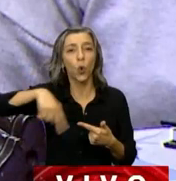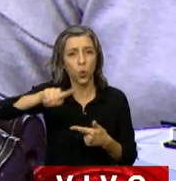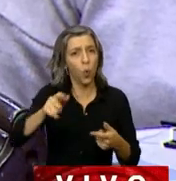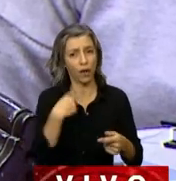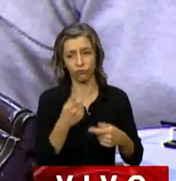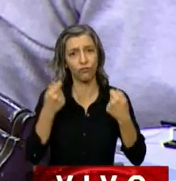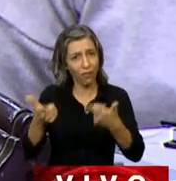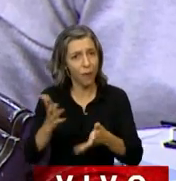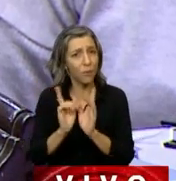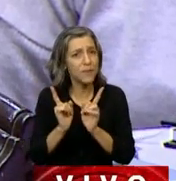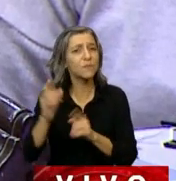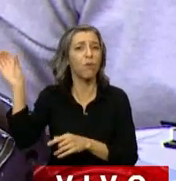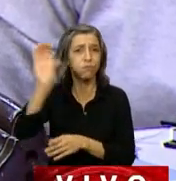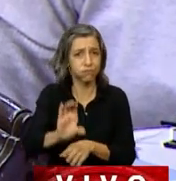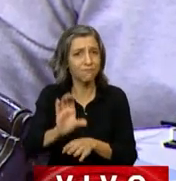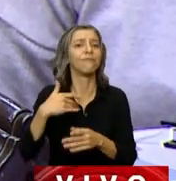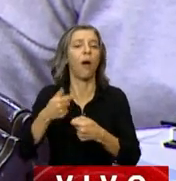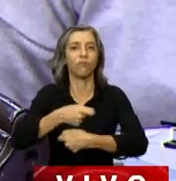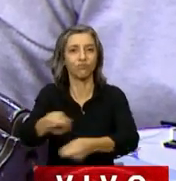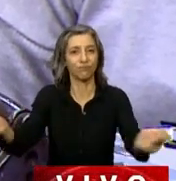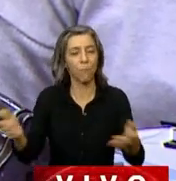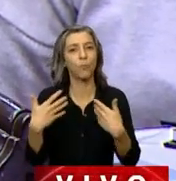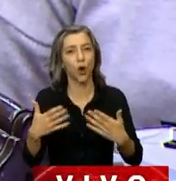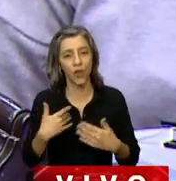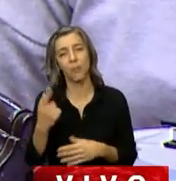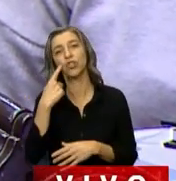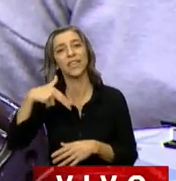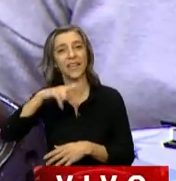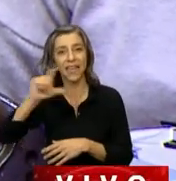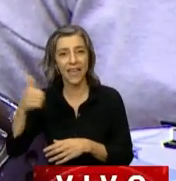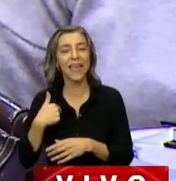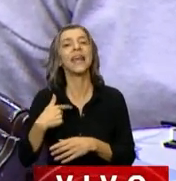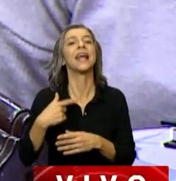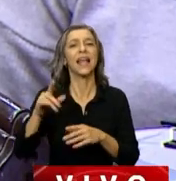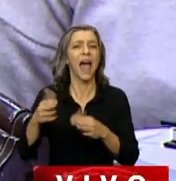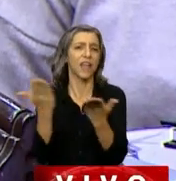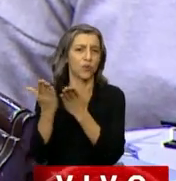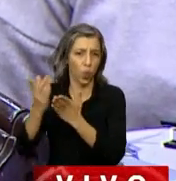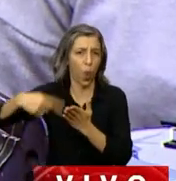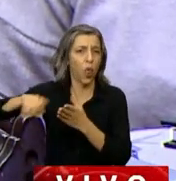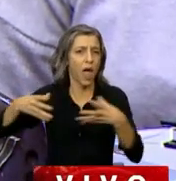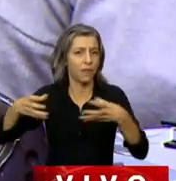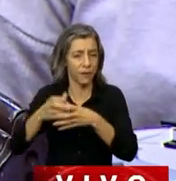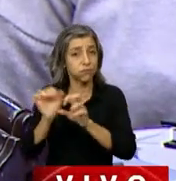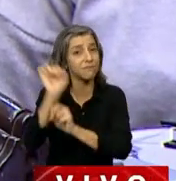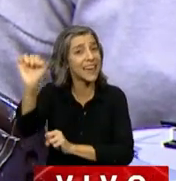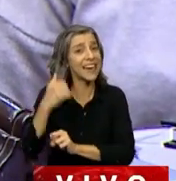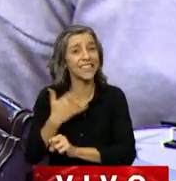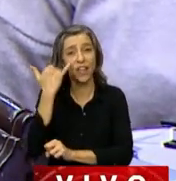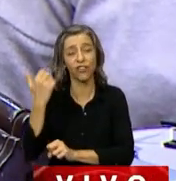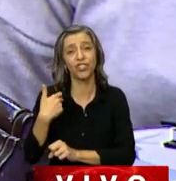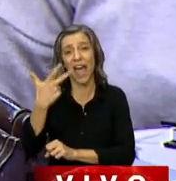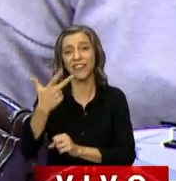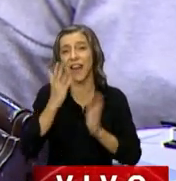equipamiento. En el INCA, 76 estudiantes de cine del ciclo 2022, 66 egresados en 3